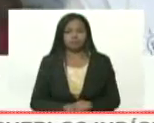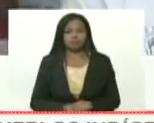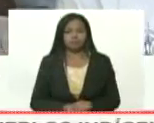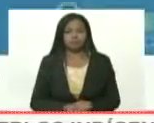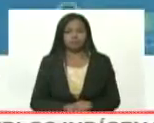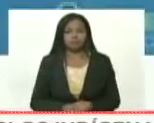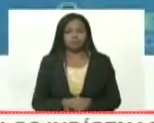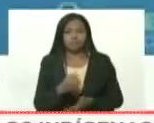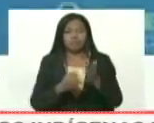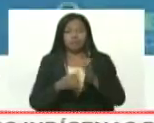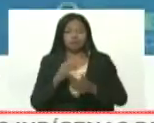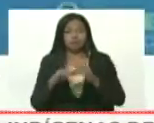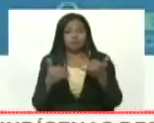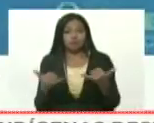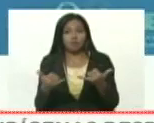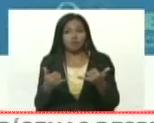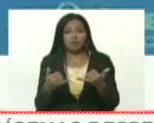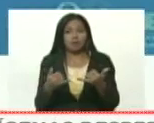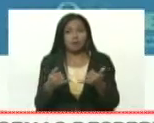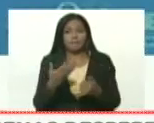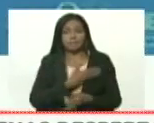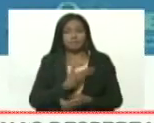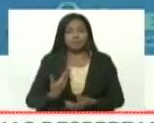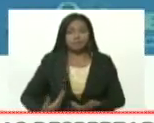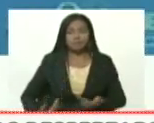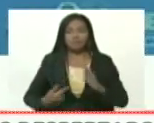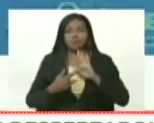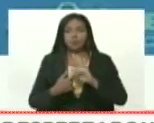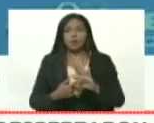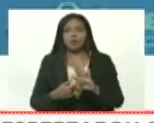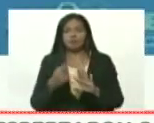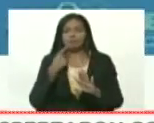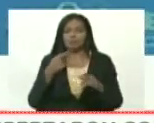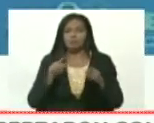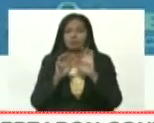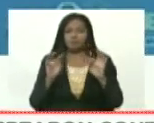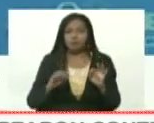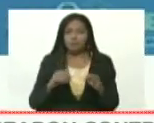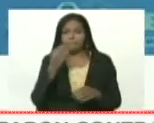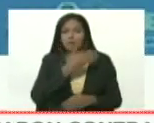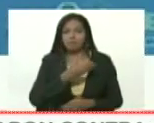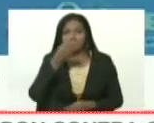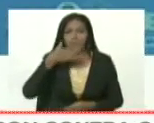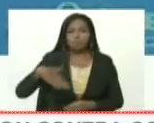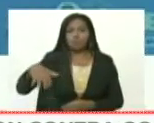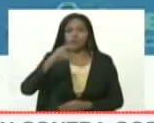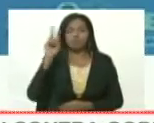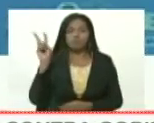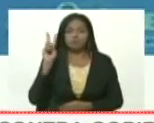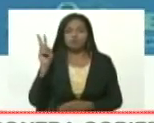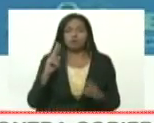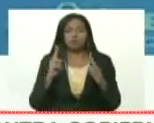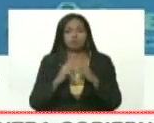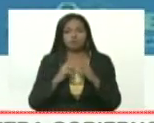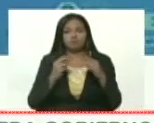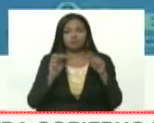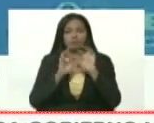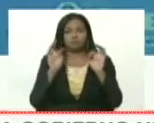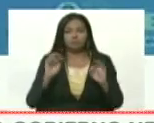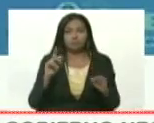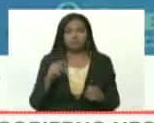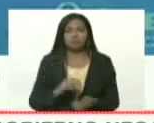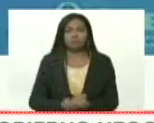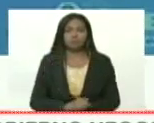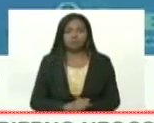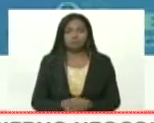El registro, señor presidente, representa una manifestación del pueblo venezolano con sus conocimientos, con